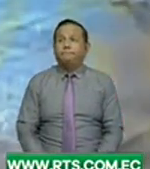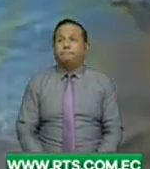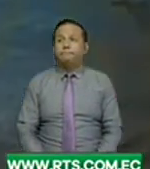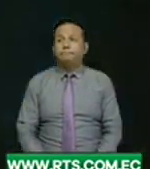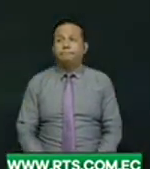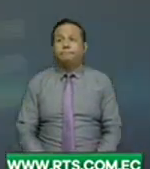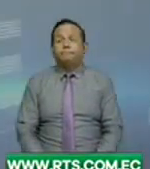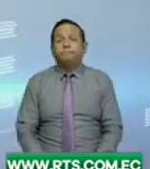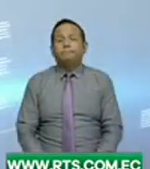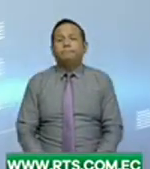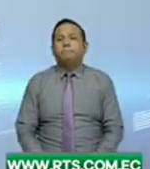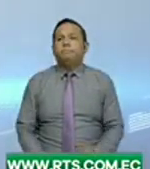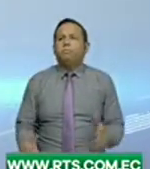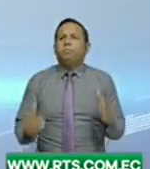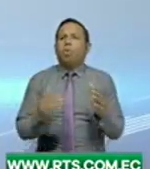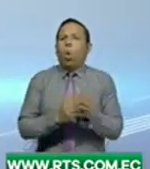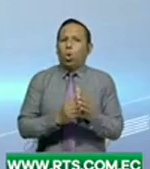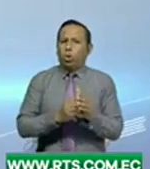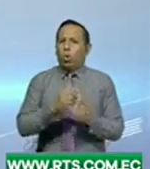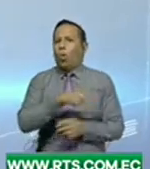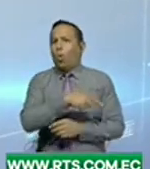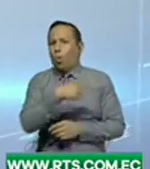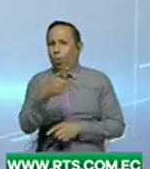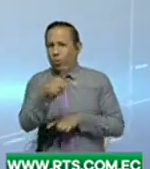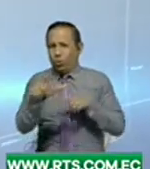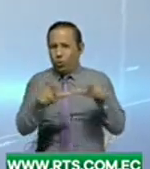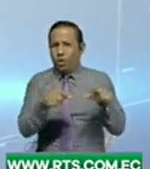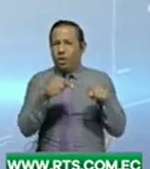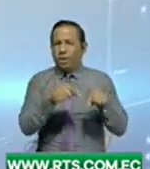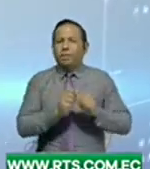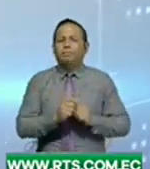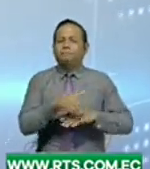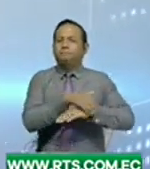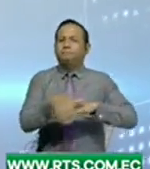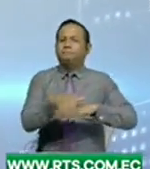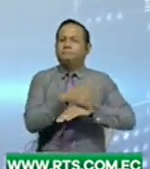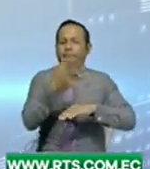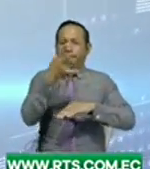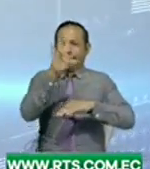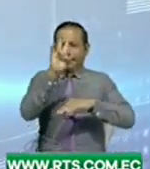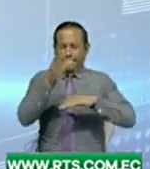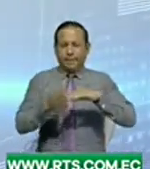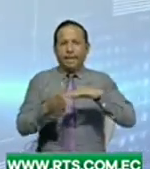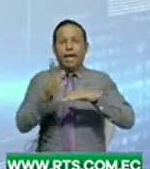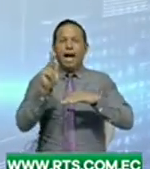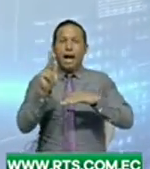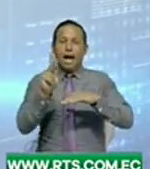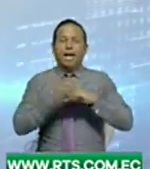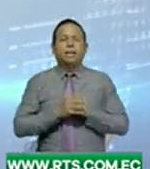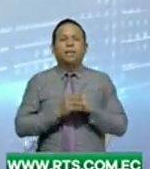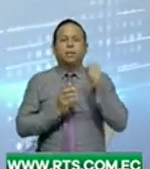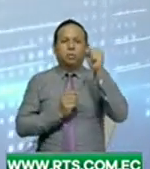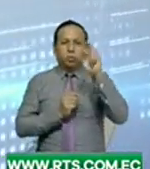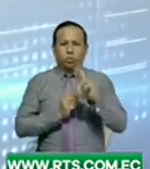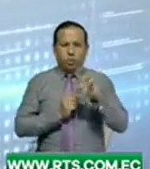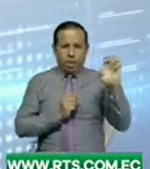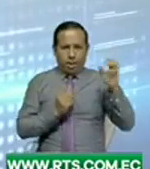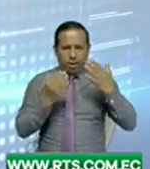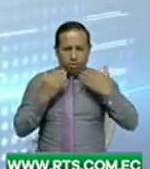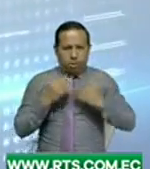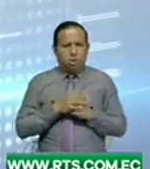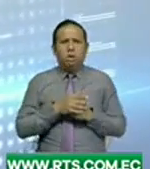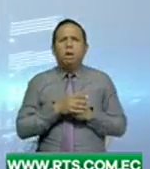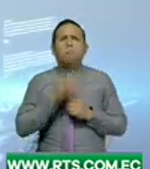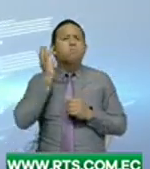Otra balacera también se desató en las calles 17 y La K, suburbio. Mataron a una mujer